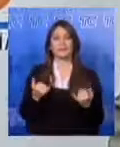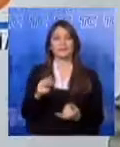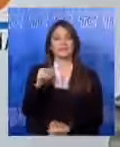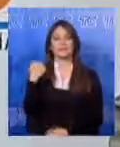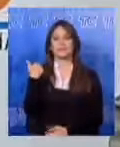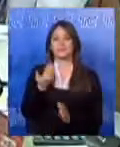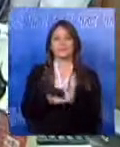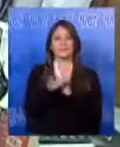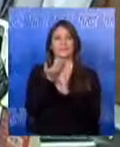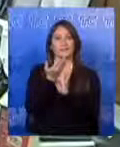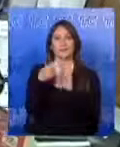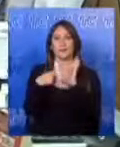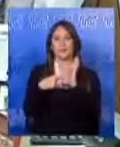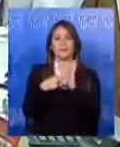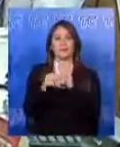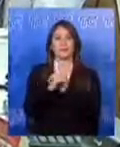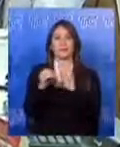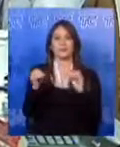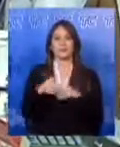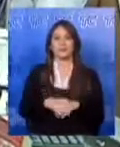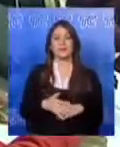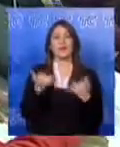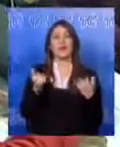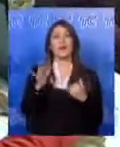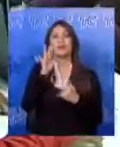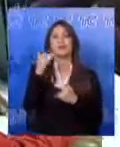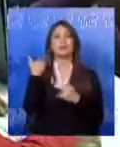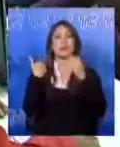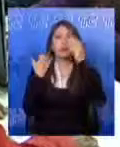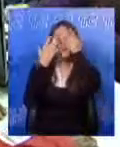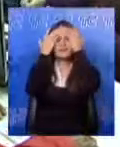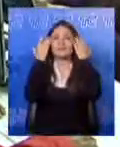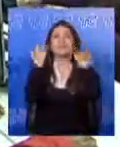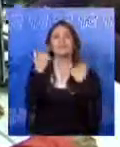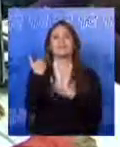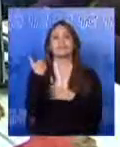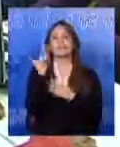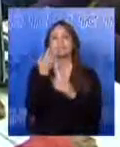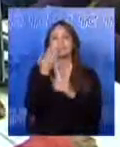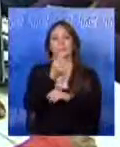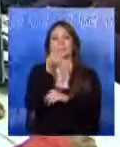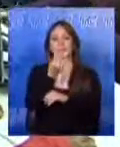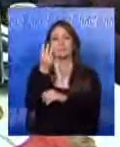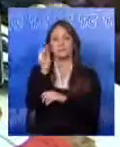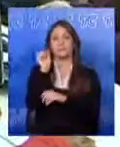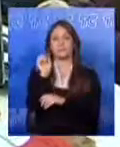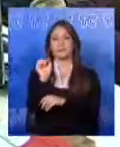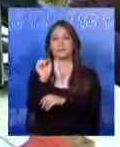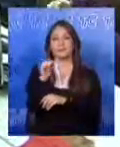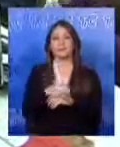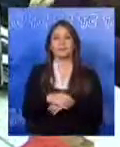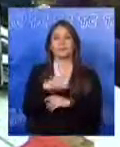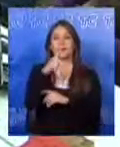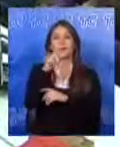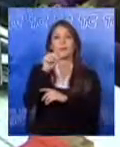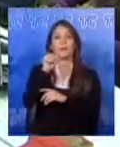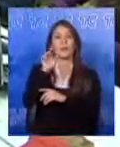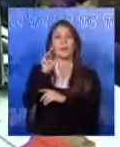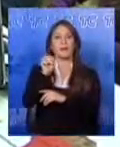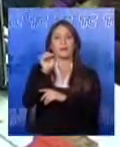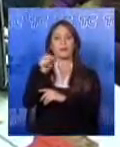impuesto previamente para obtener el valor a cancelar por el tributo los ciudadanos pueden ingresar en la página web www pm